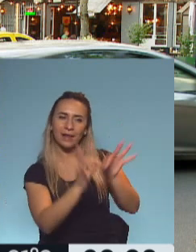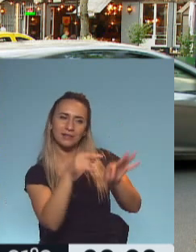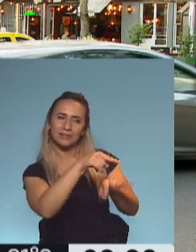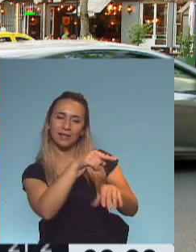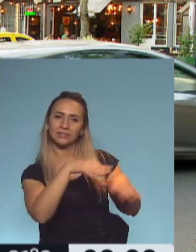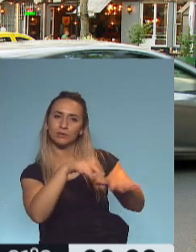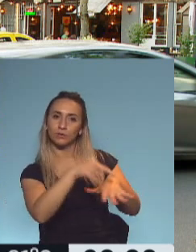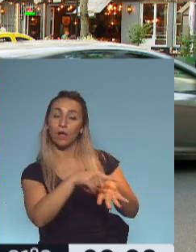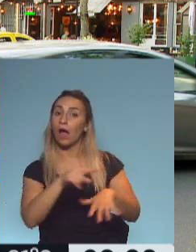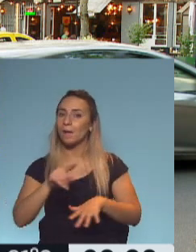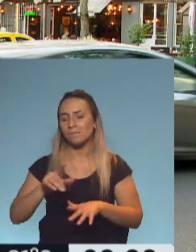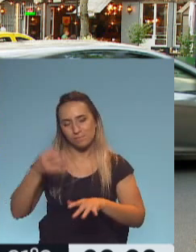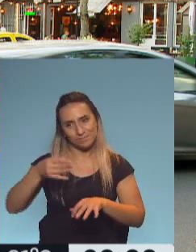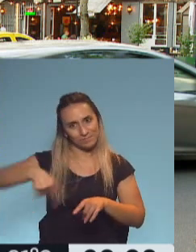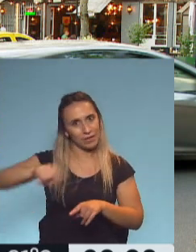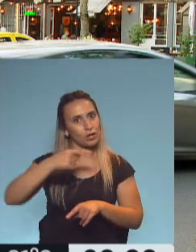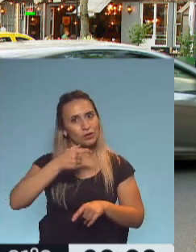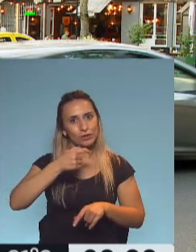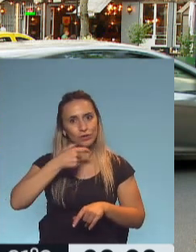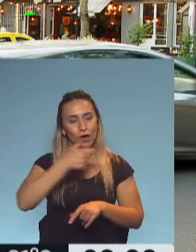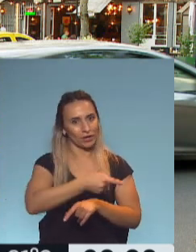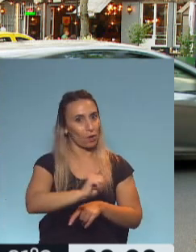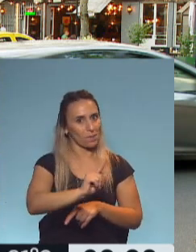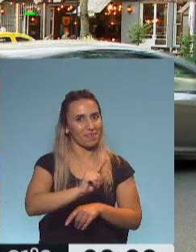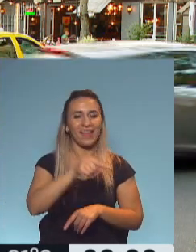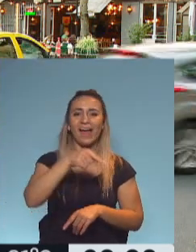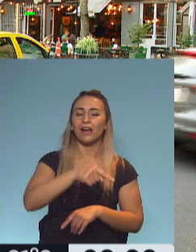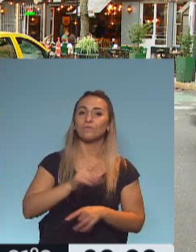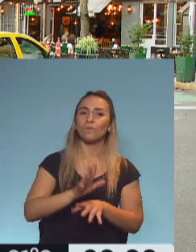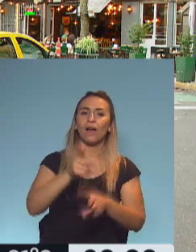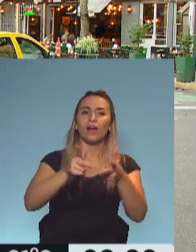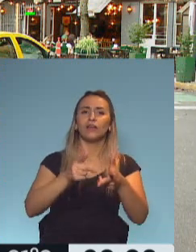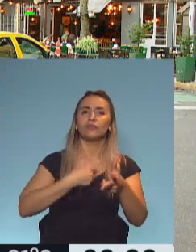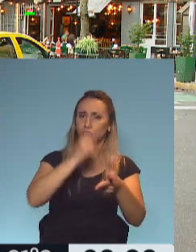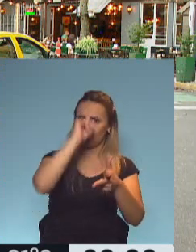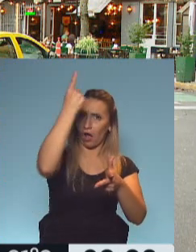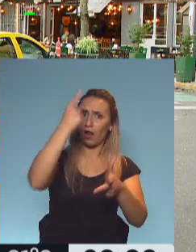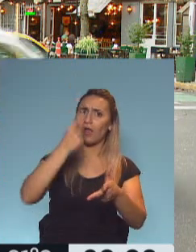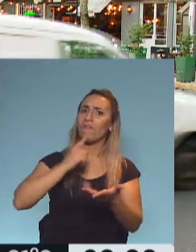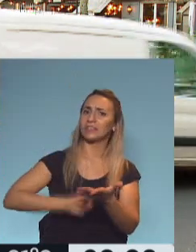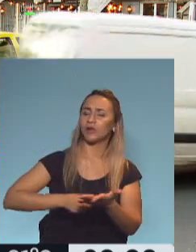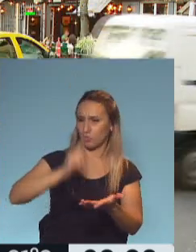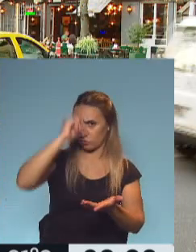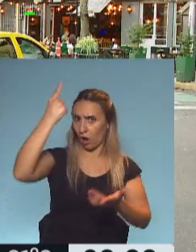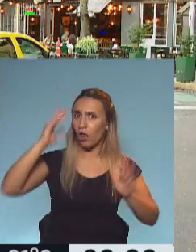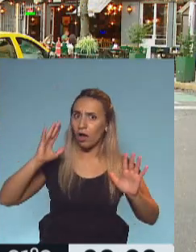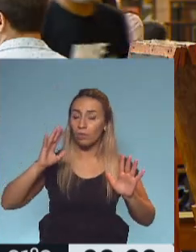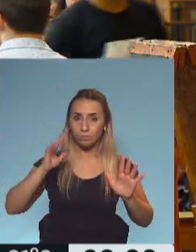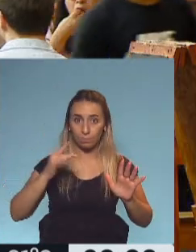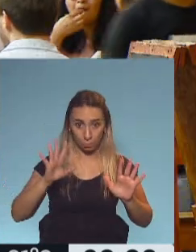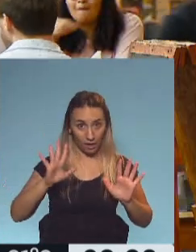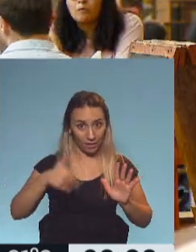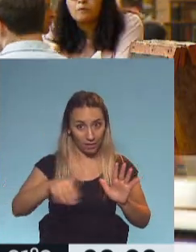decir, esta es mi decisión y lo voy a hacer yo solo porque corres un riesgo muy alto en caso de que salga mal. Claro. En caso de que salga bien, mucho más para el perder que para ganar. rédito